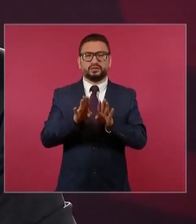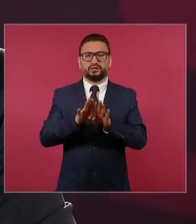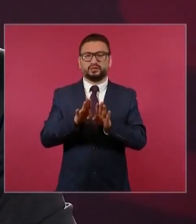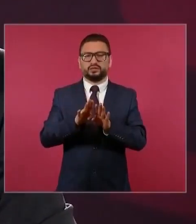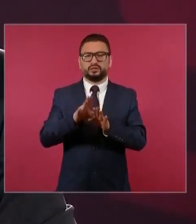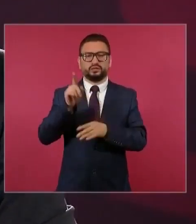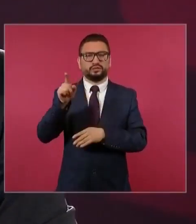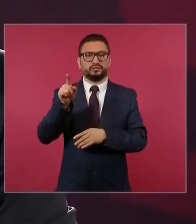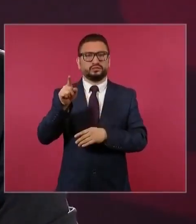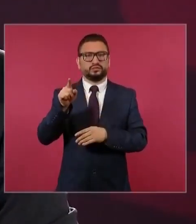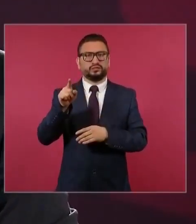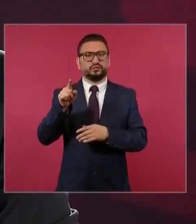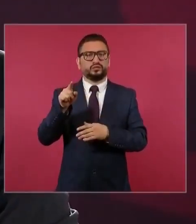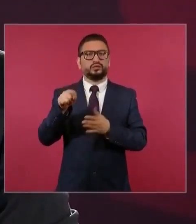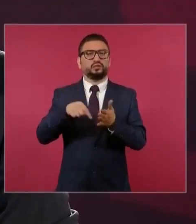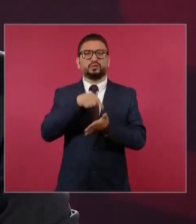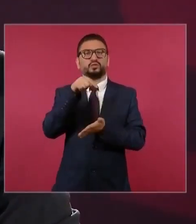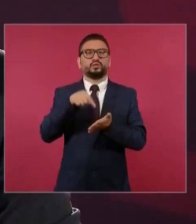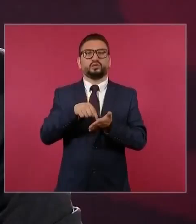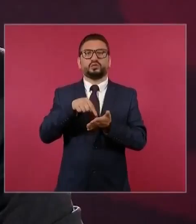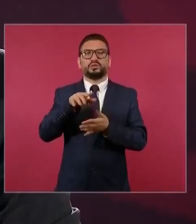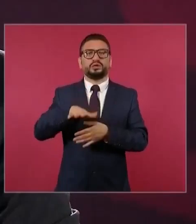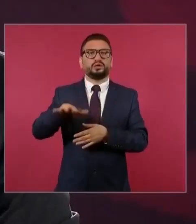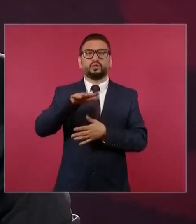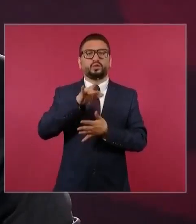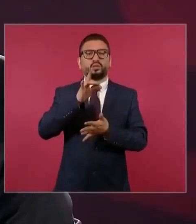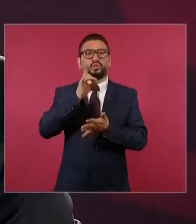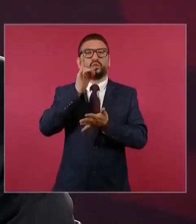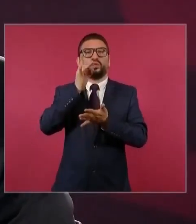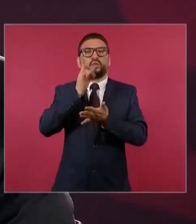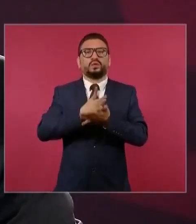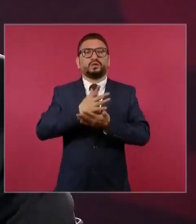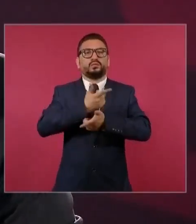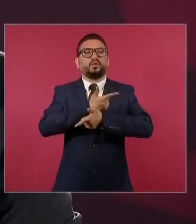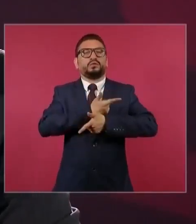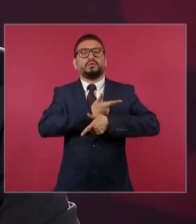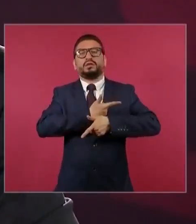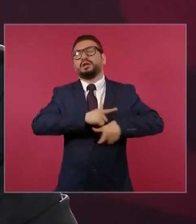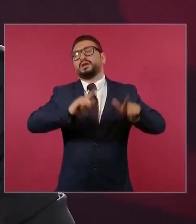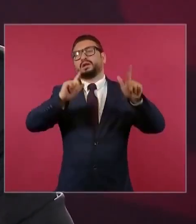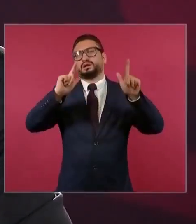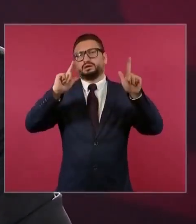la única zona de paraíso